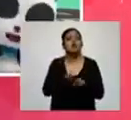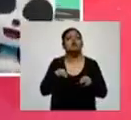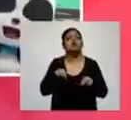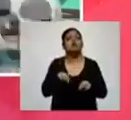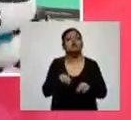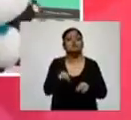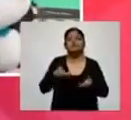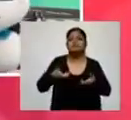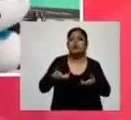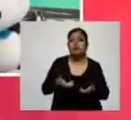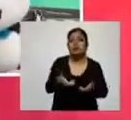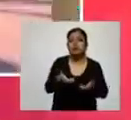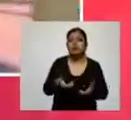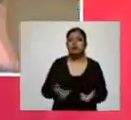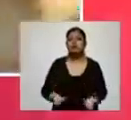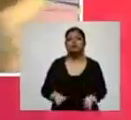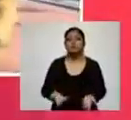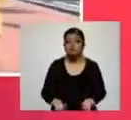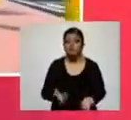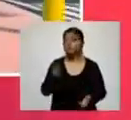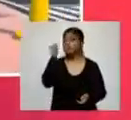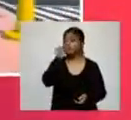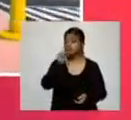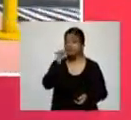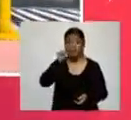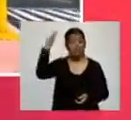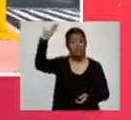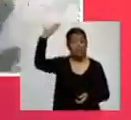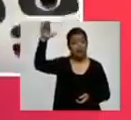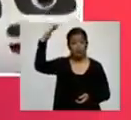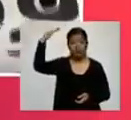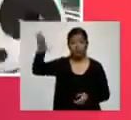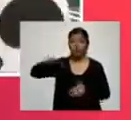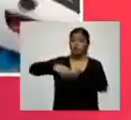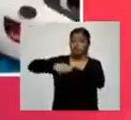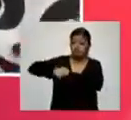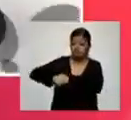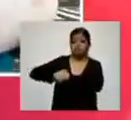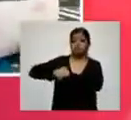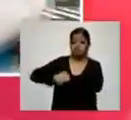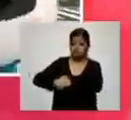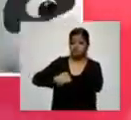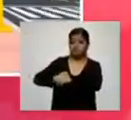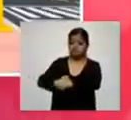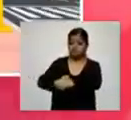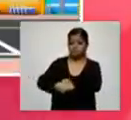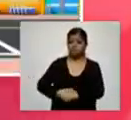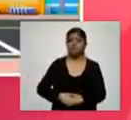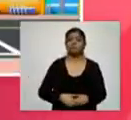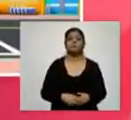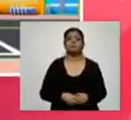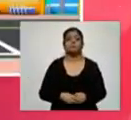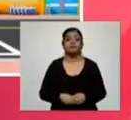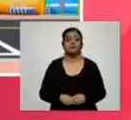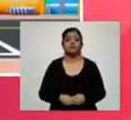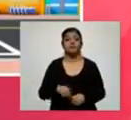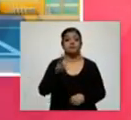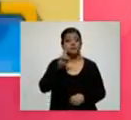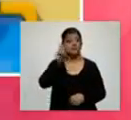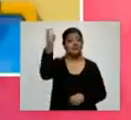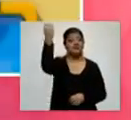Ia, ia, oh. Tomando la mano del adulto. Ia, ia, oh.